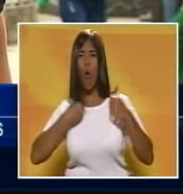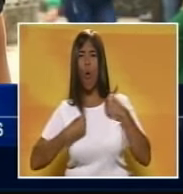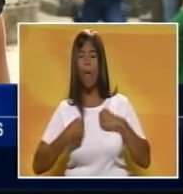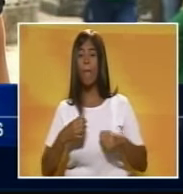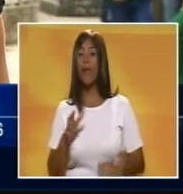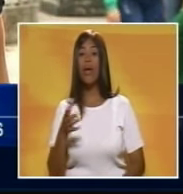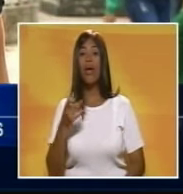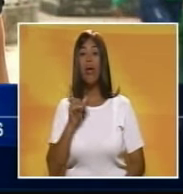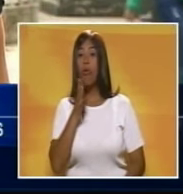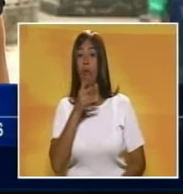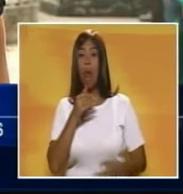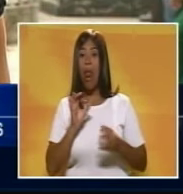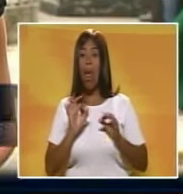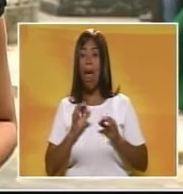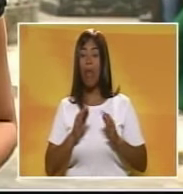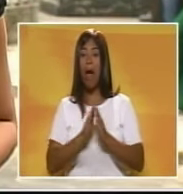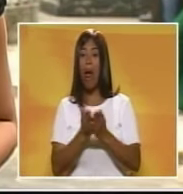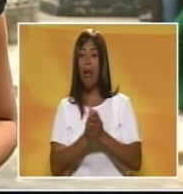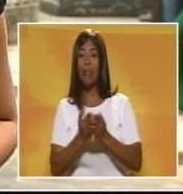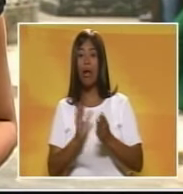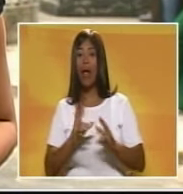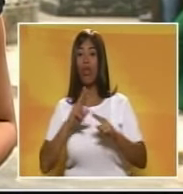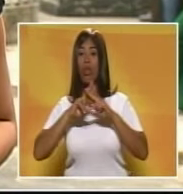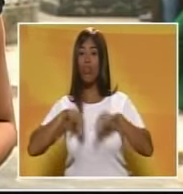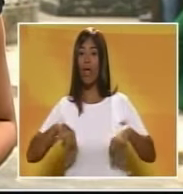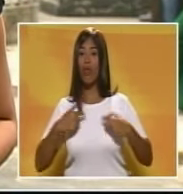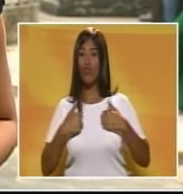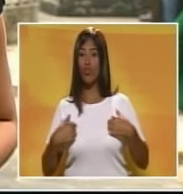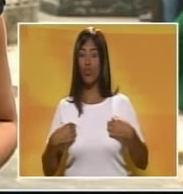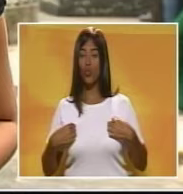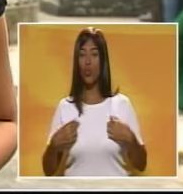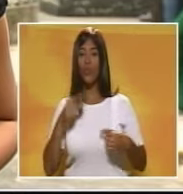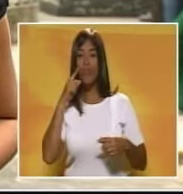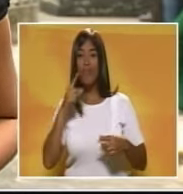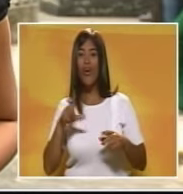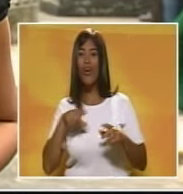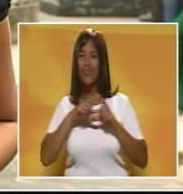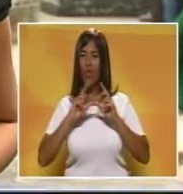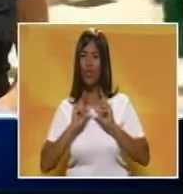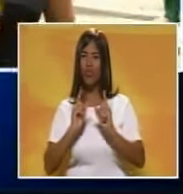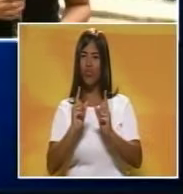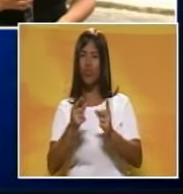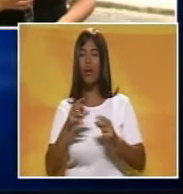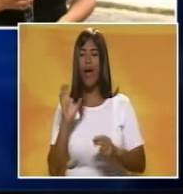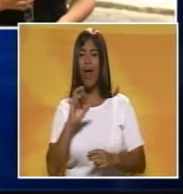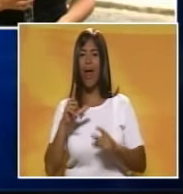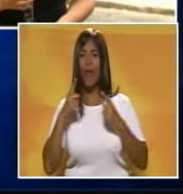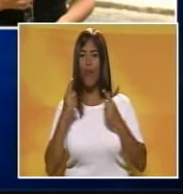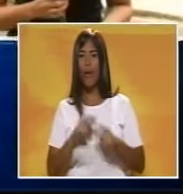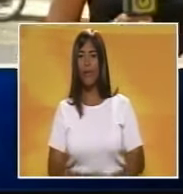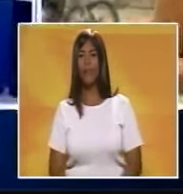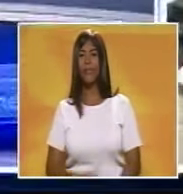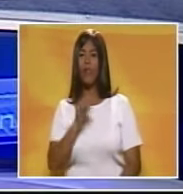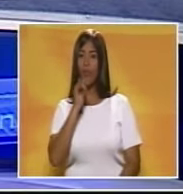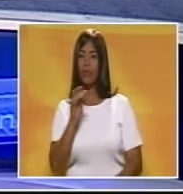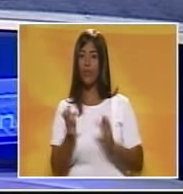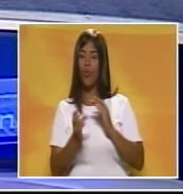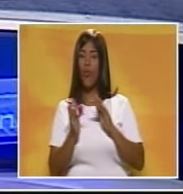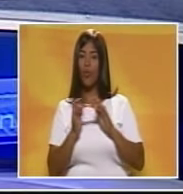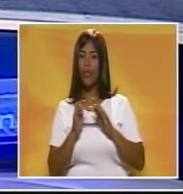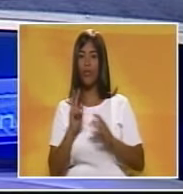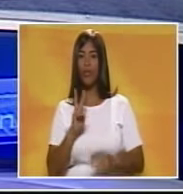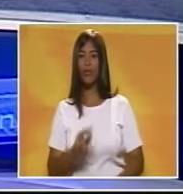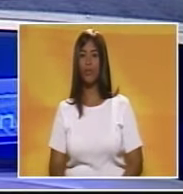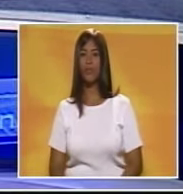tenía ninguna de sus pertenencias y estaba desnudo. Fue hallado en el túnel Caracas-La Guaira. Con esta información regresamos con ustedes. Muchísimas gracias,